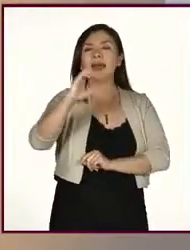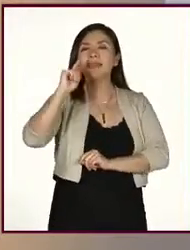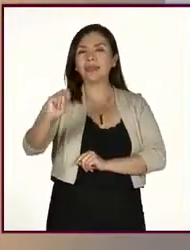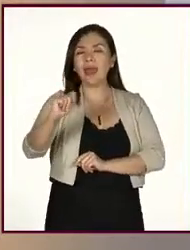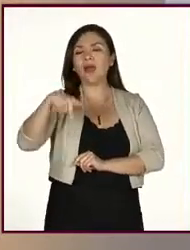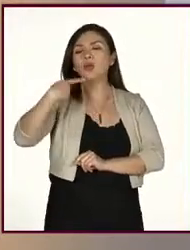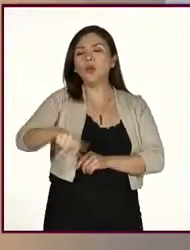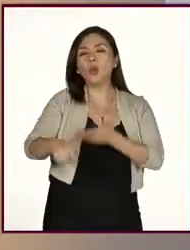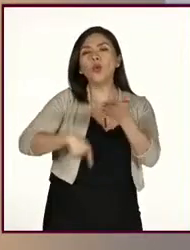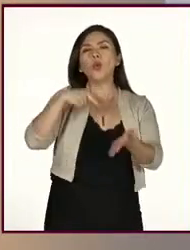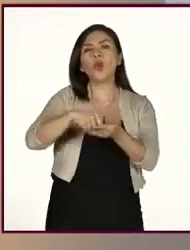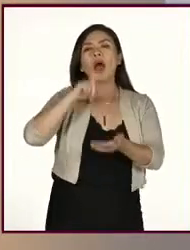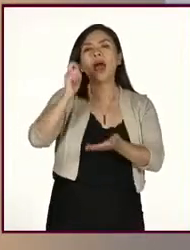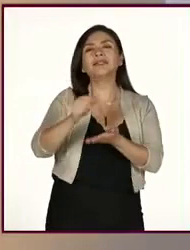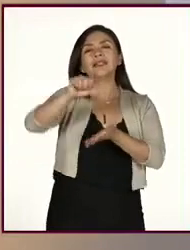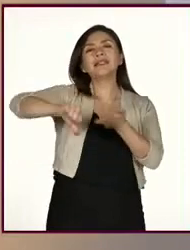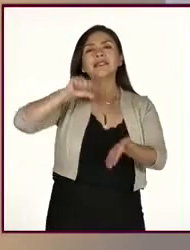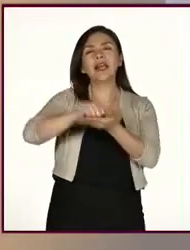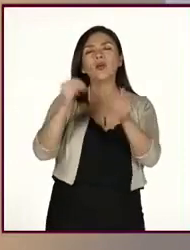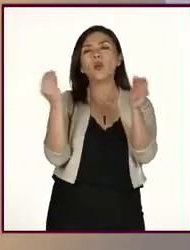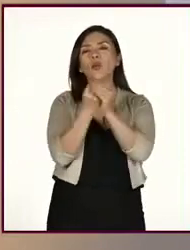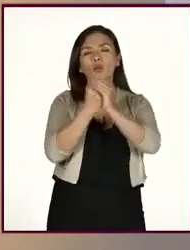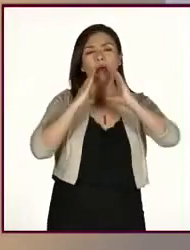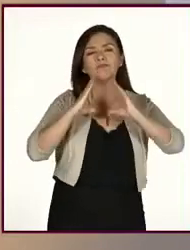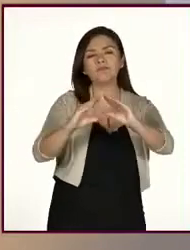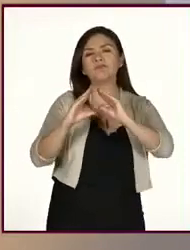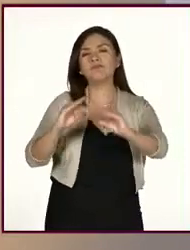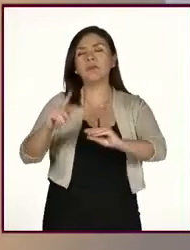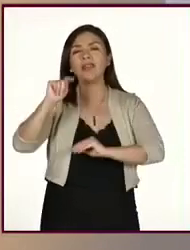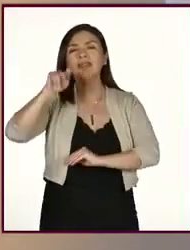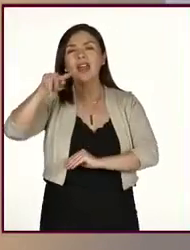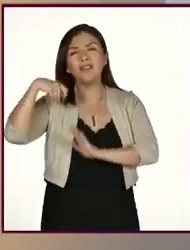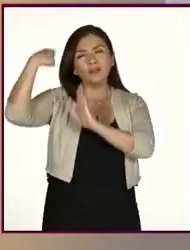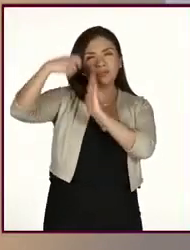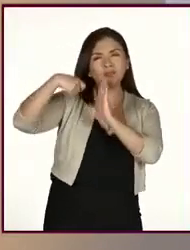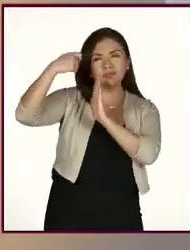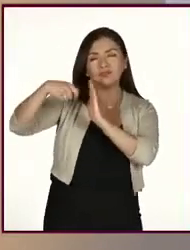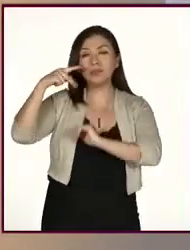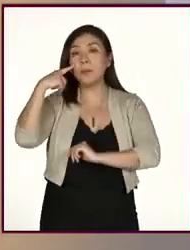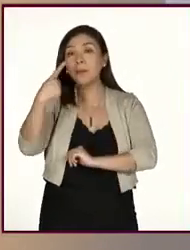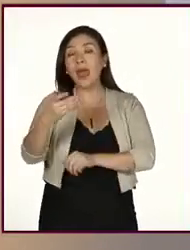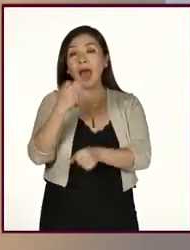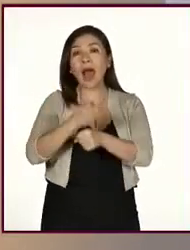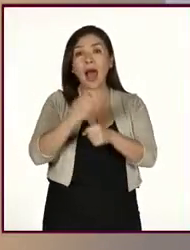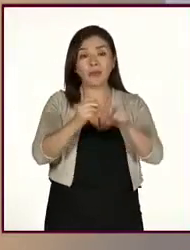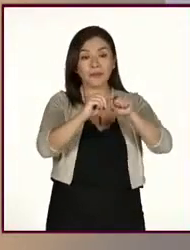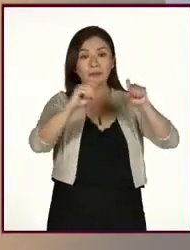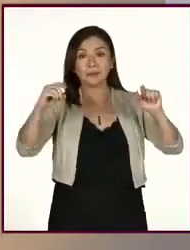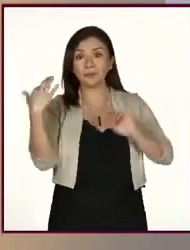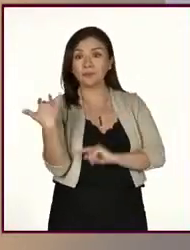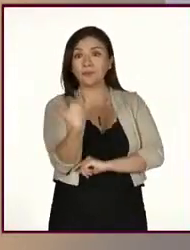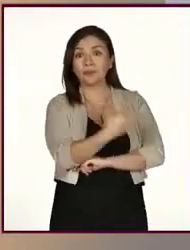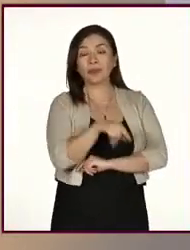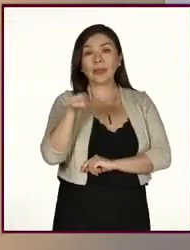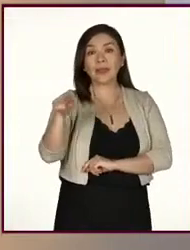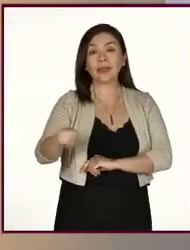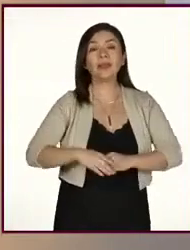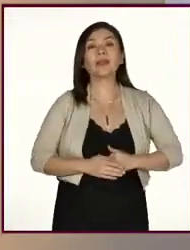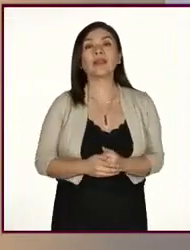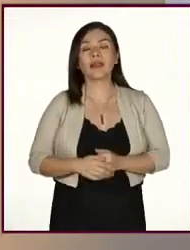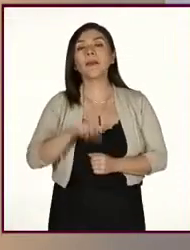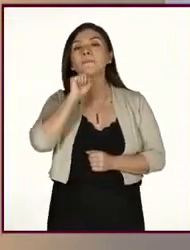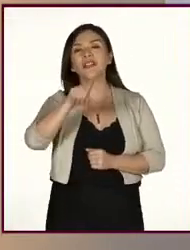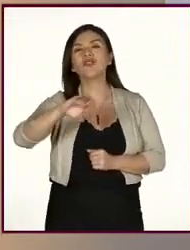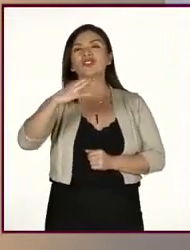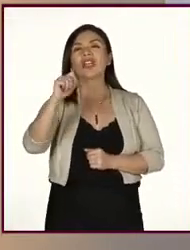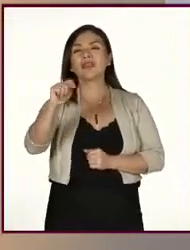o CCT, del Centro de Capacitación Televisiva y Audiovisual, que está apareciendo en estos momentos en pantalla y en el